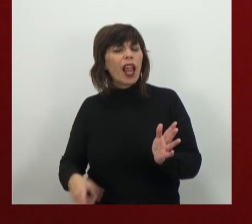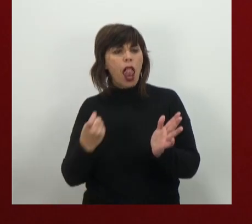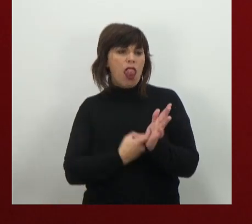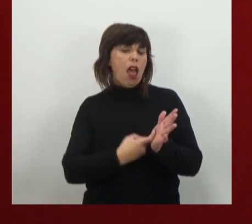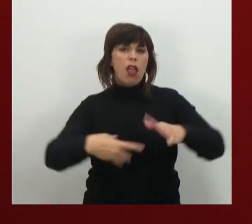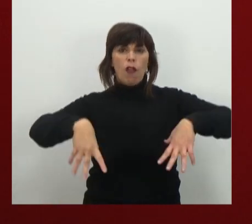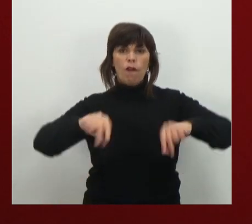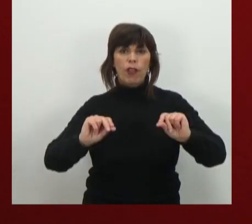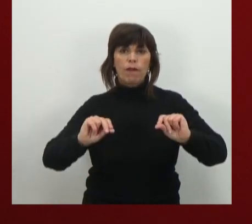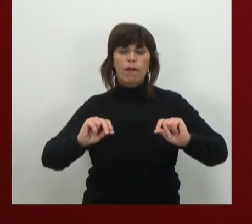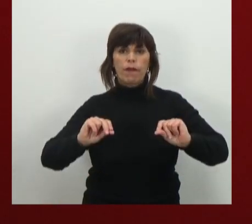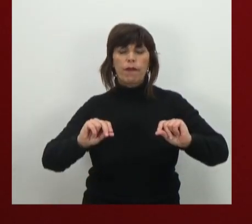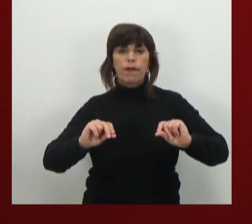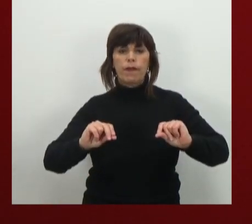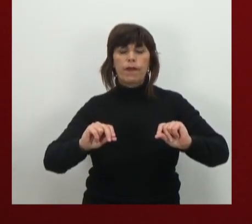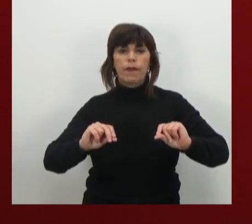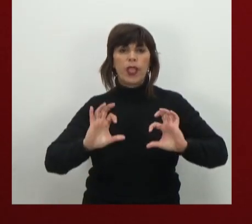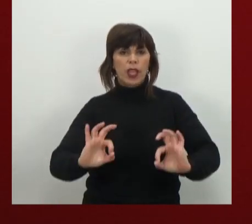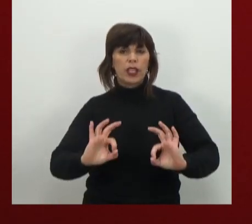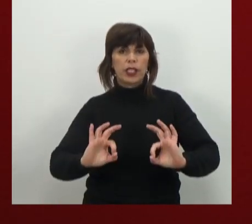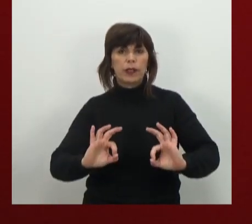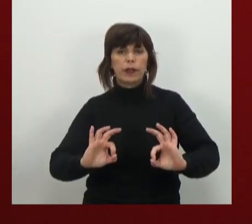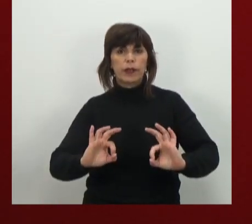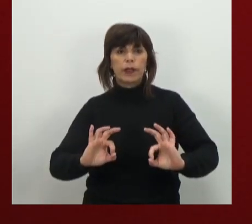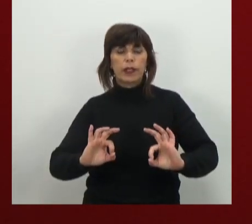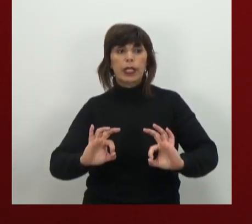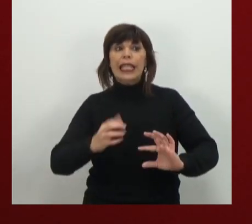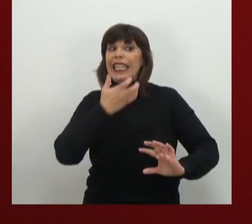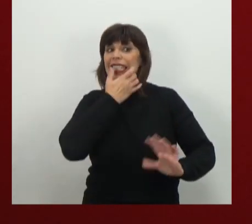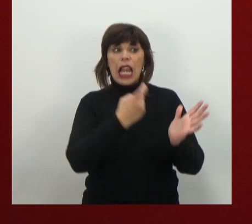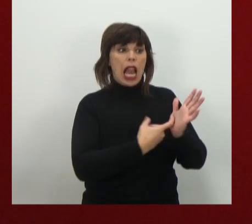hay un fin de la ley, significa que hay un principio de otra cosa.